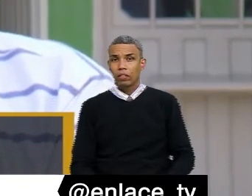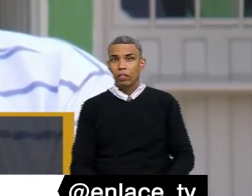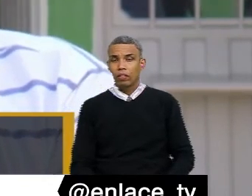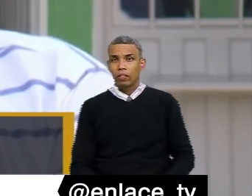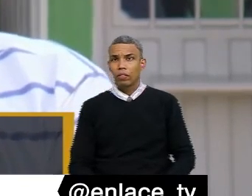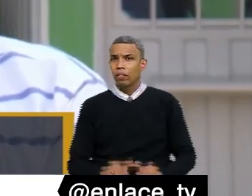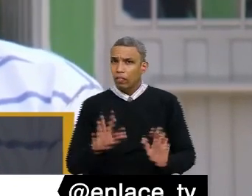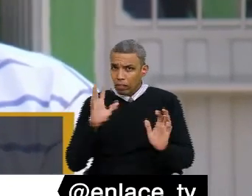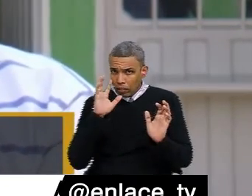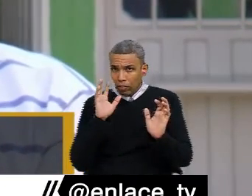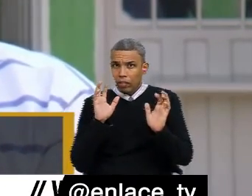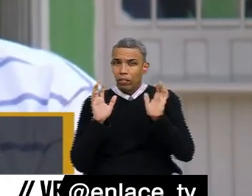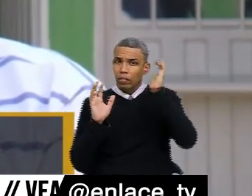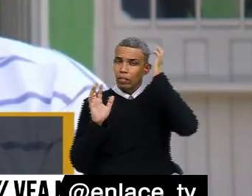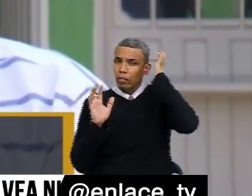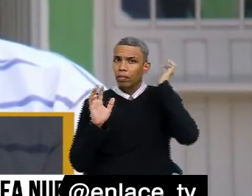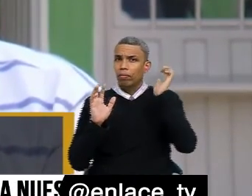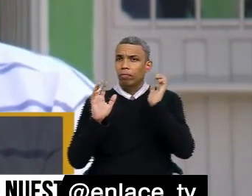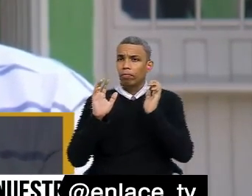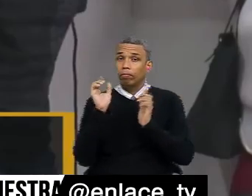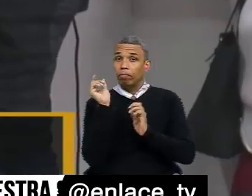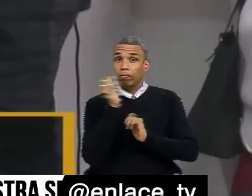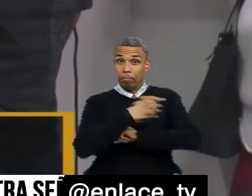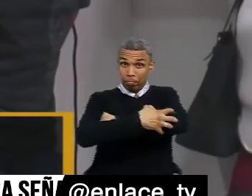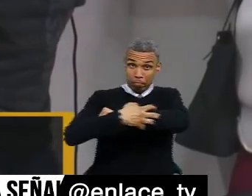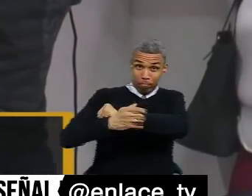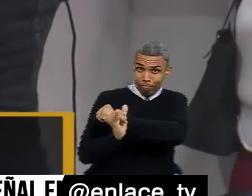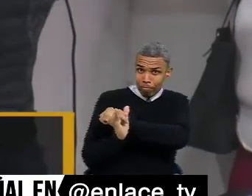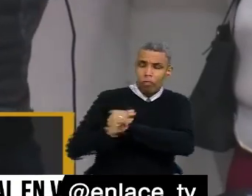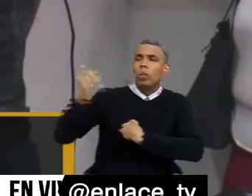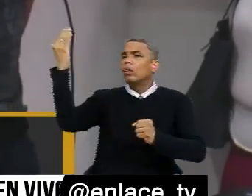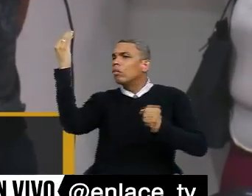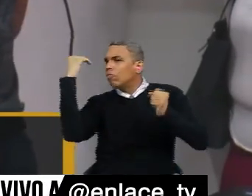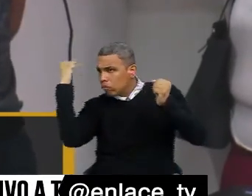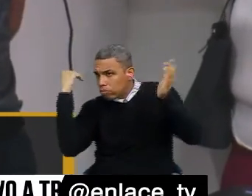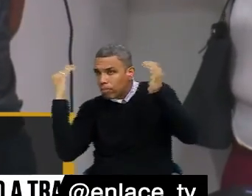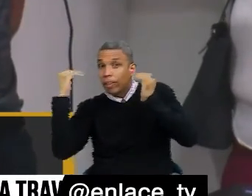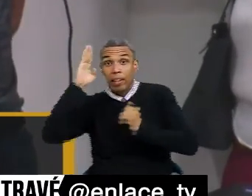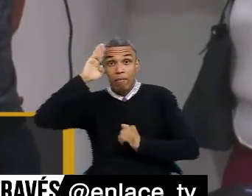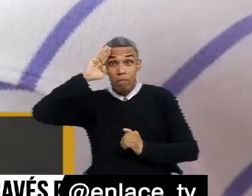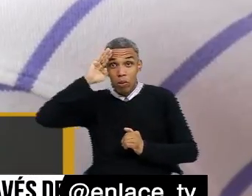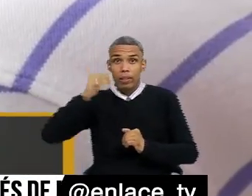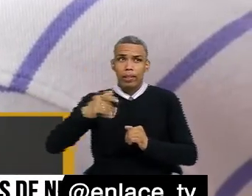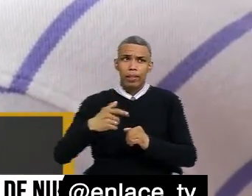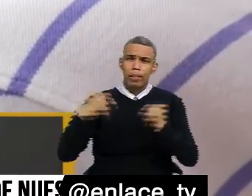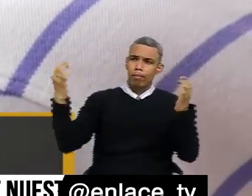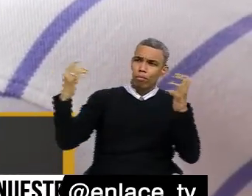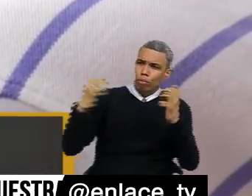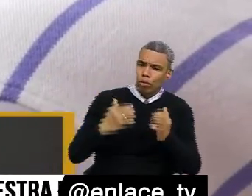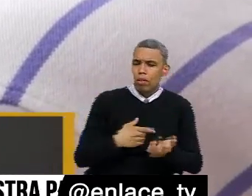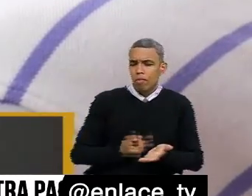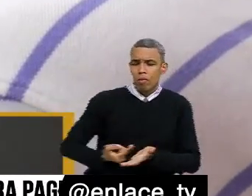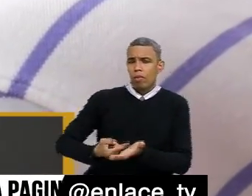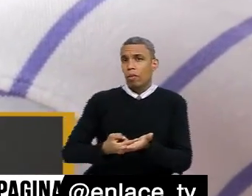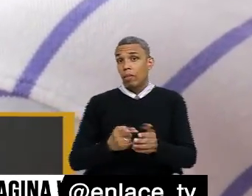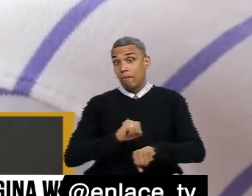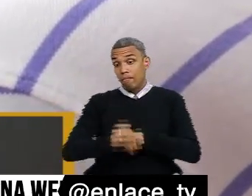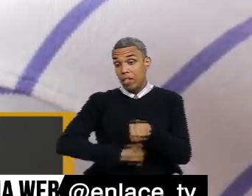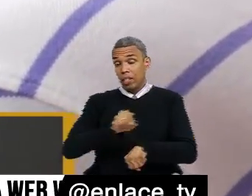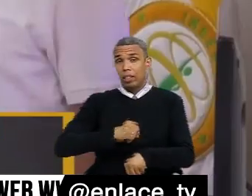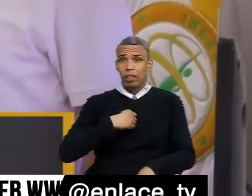todos los estamentos policivos de Barranca para que tomemos cartas en esto, en este problema del hurto de bicicletas aquí en